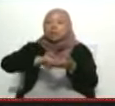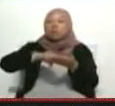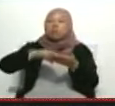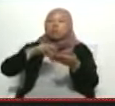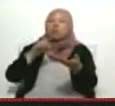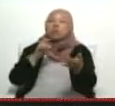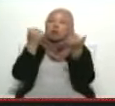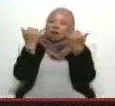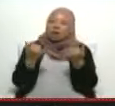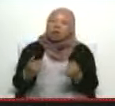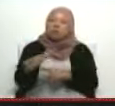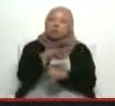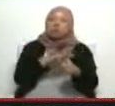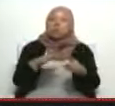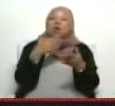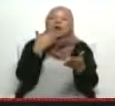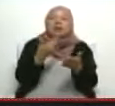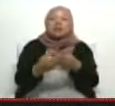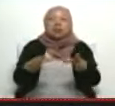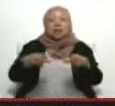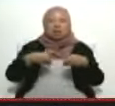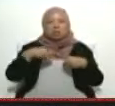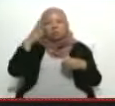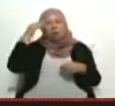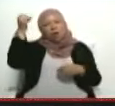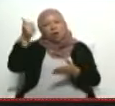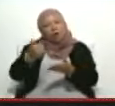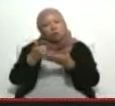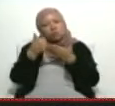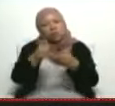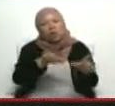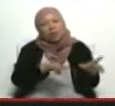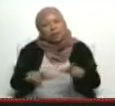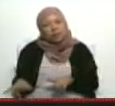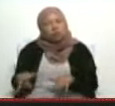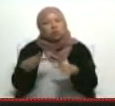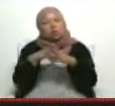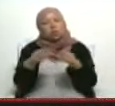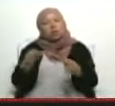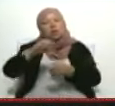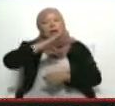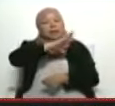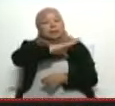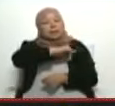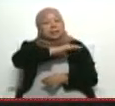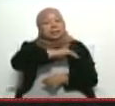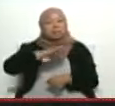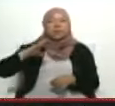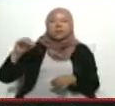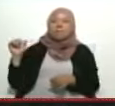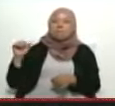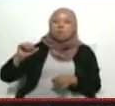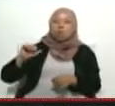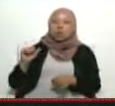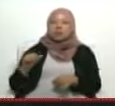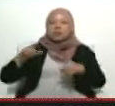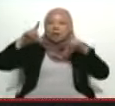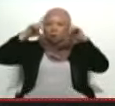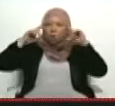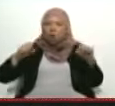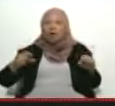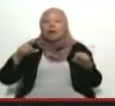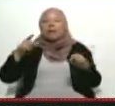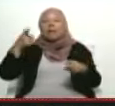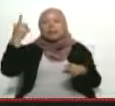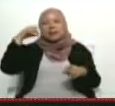abortado afortunadamente, que fue totalmente desmantelado por los cuerpos de inteligencia hace ya varios